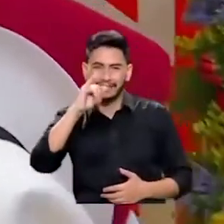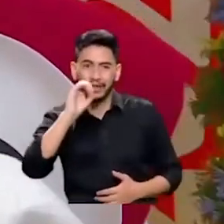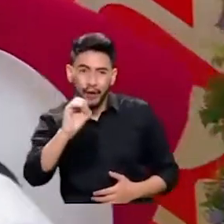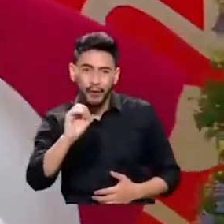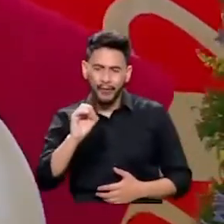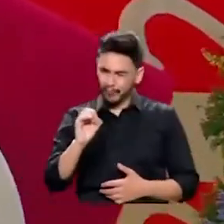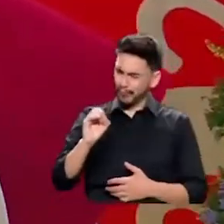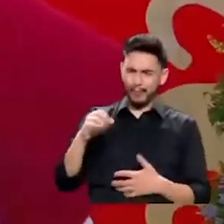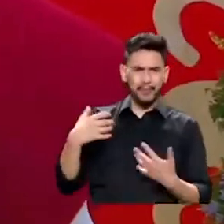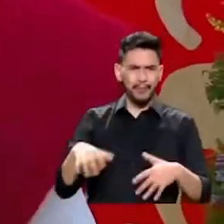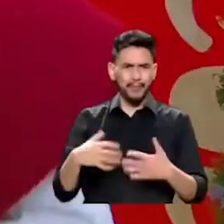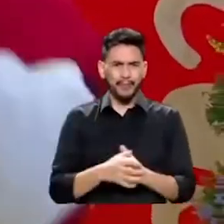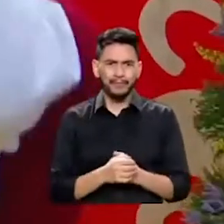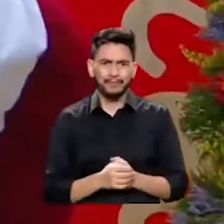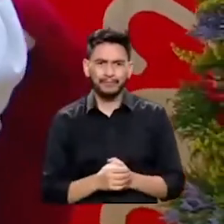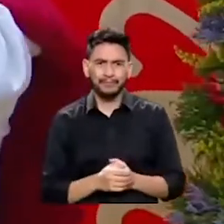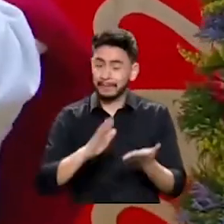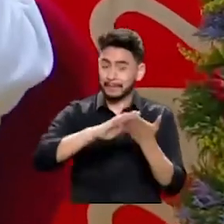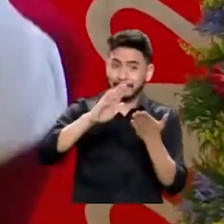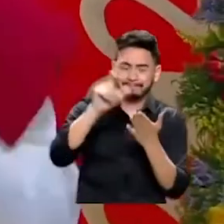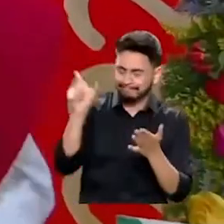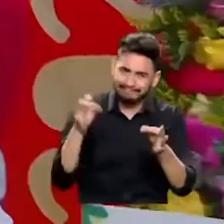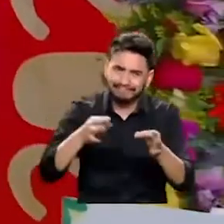Felicitaciones al Lirio de Jesús Zapata.